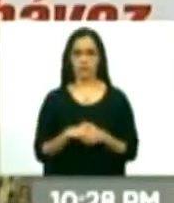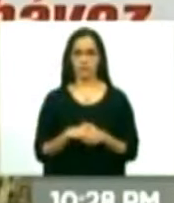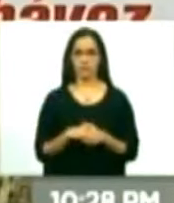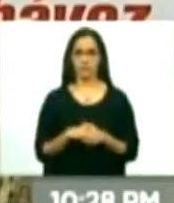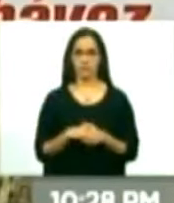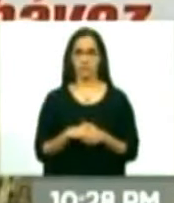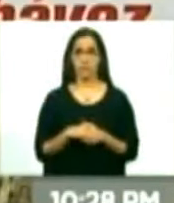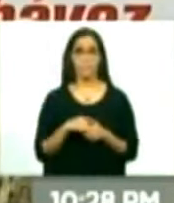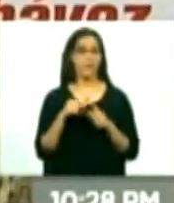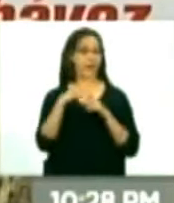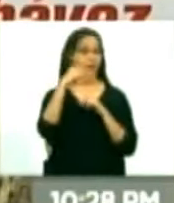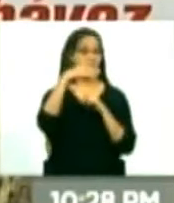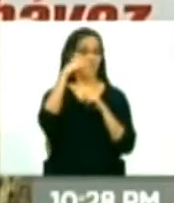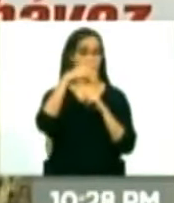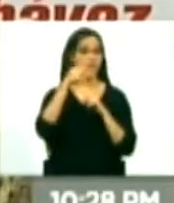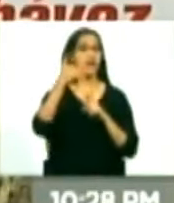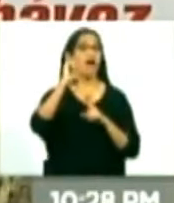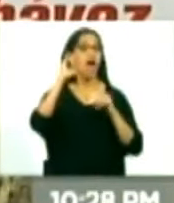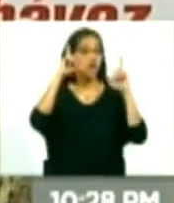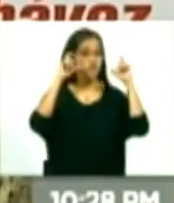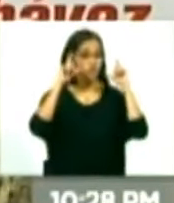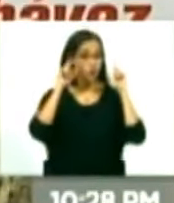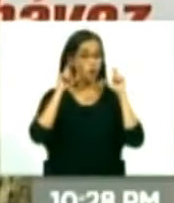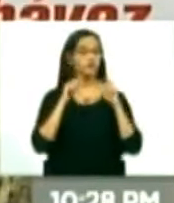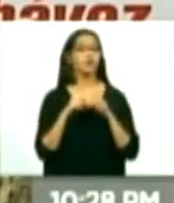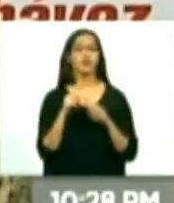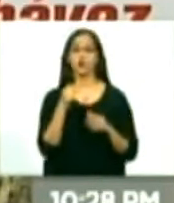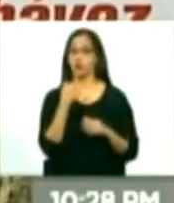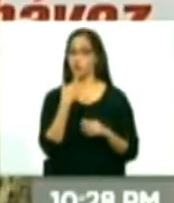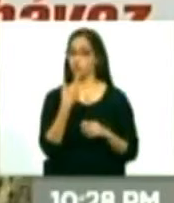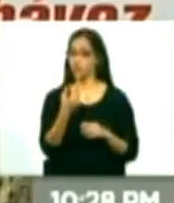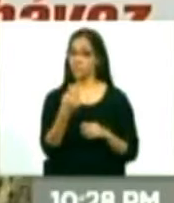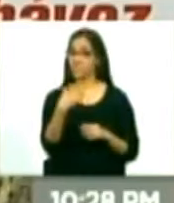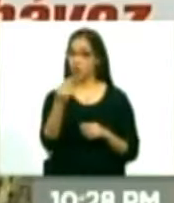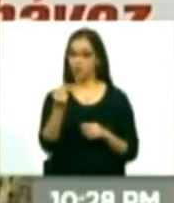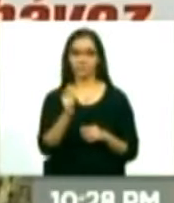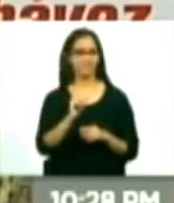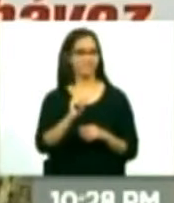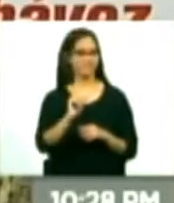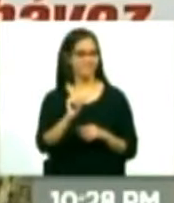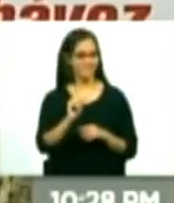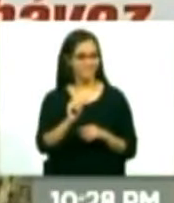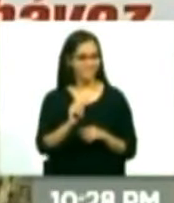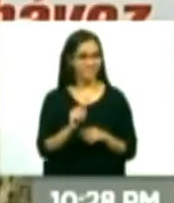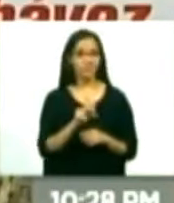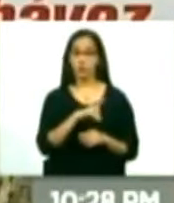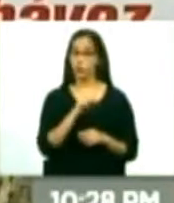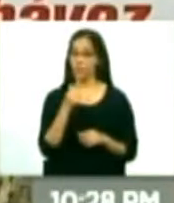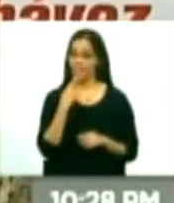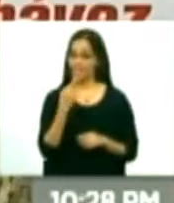para Altamira. Hay fotos, ahí están las fotos. No digas que no. No digas que no.